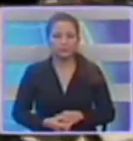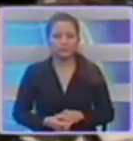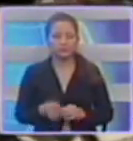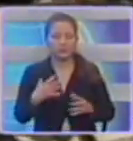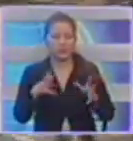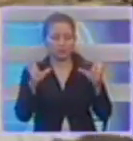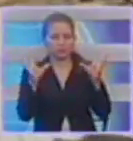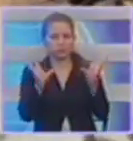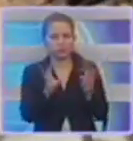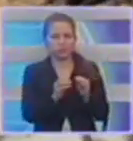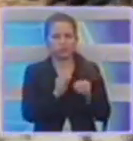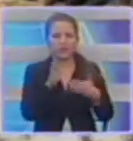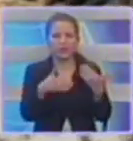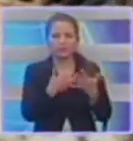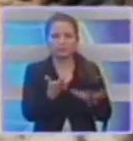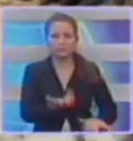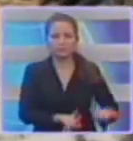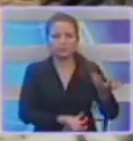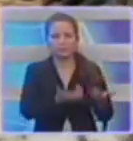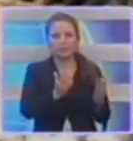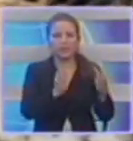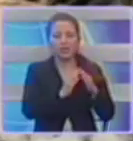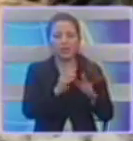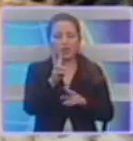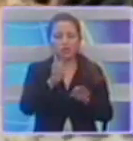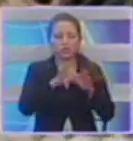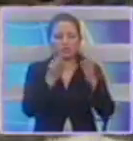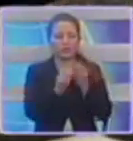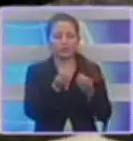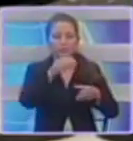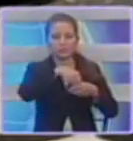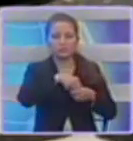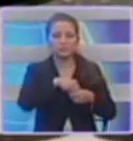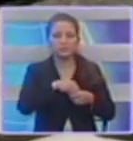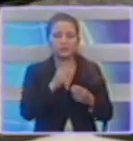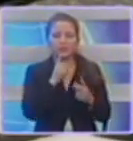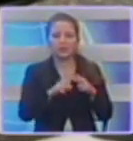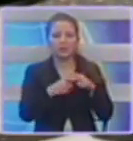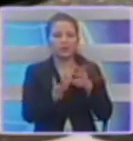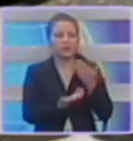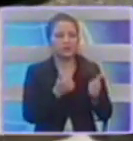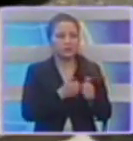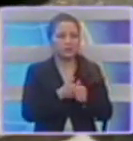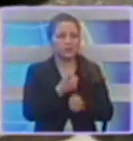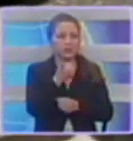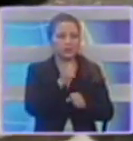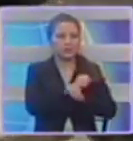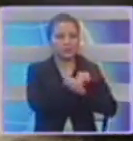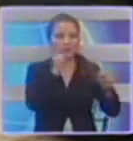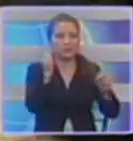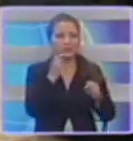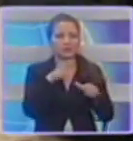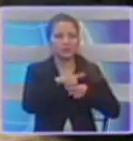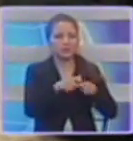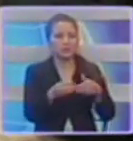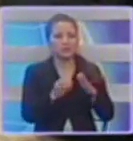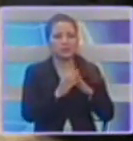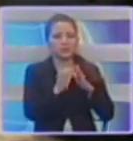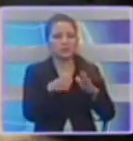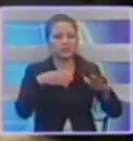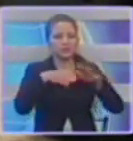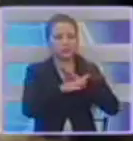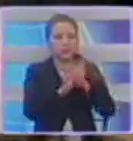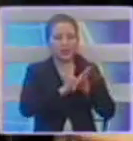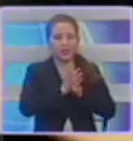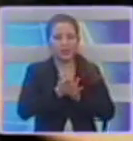Reducido a escombros quedó todo en esta vivienda en la que habitaban dos familias. El fuego inició cerca de las 10 de la mañana en uno de los departamentos en el que